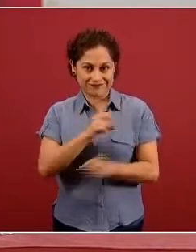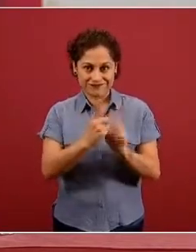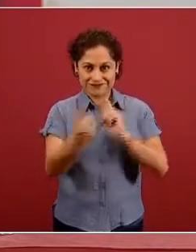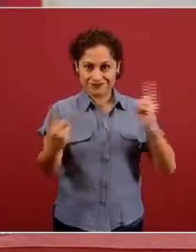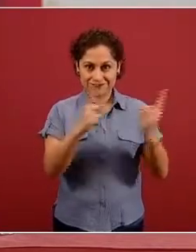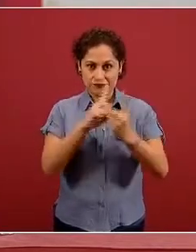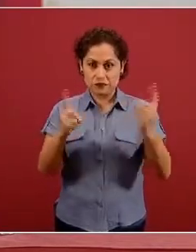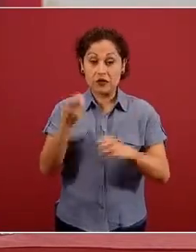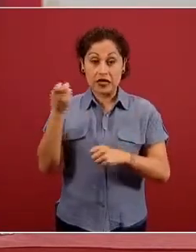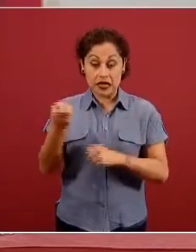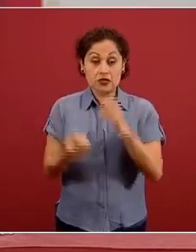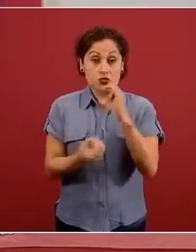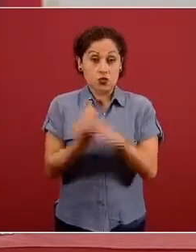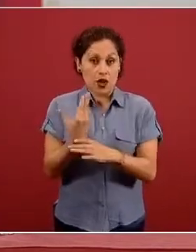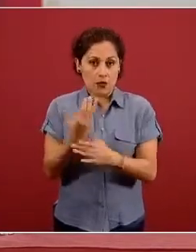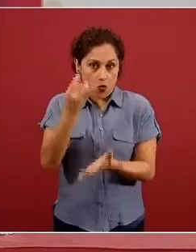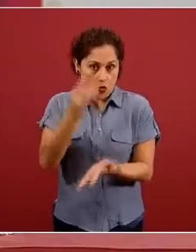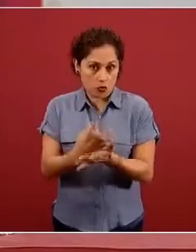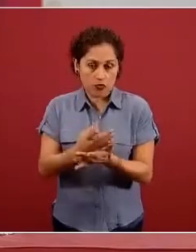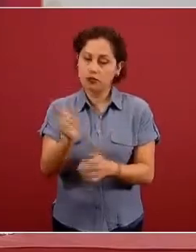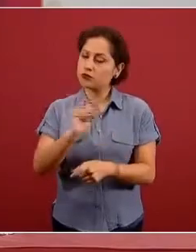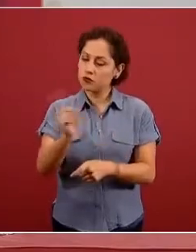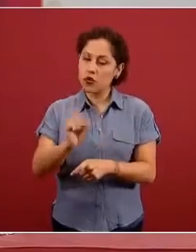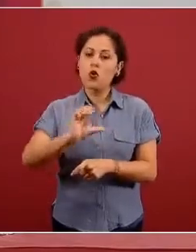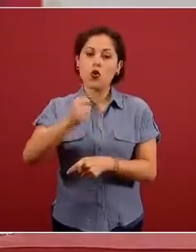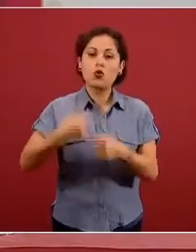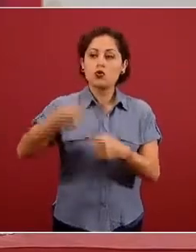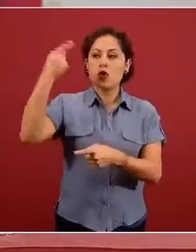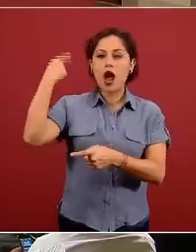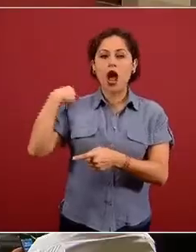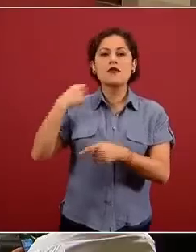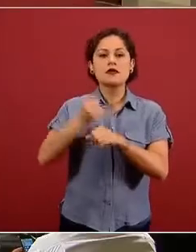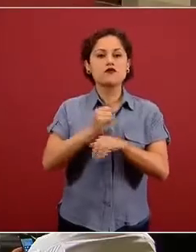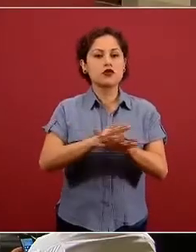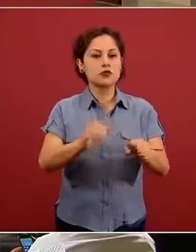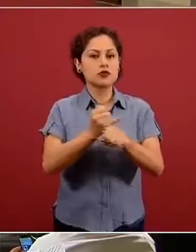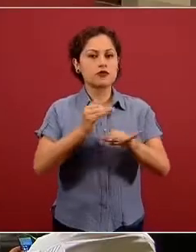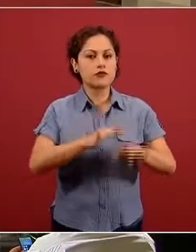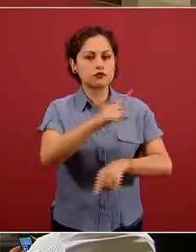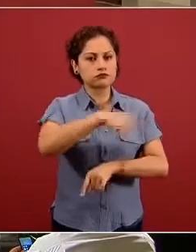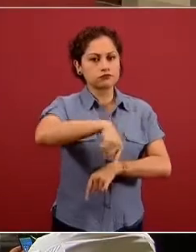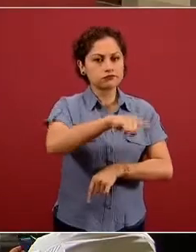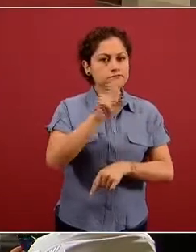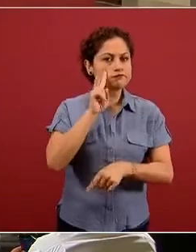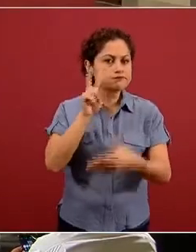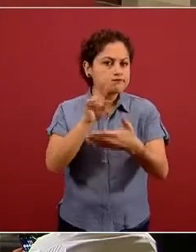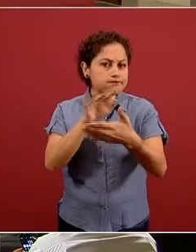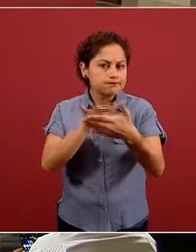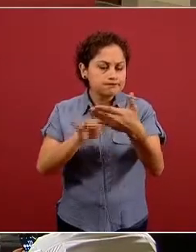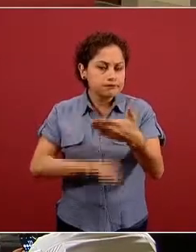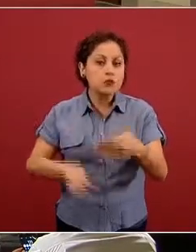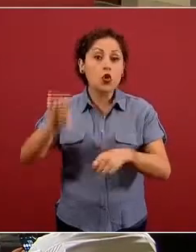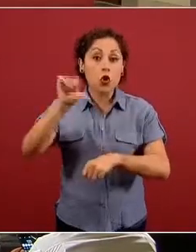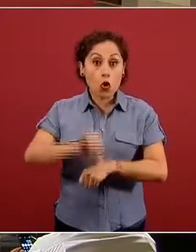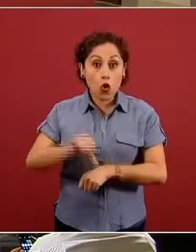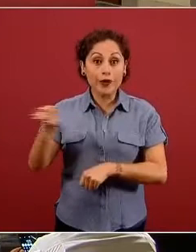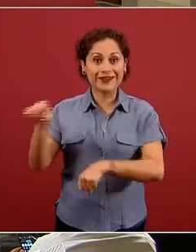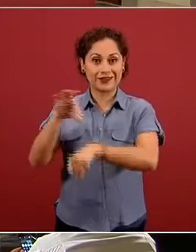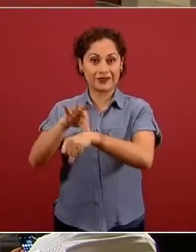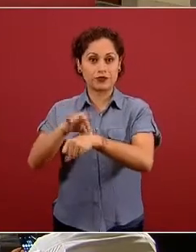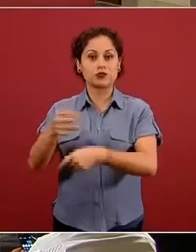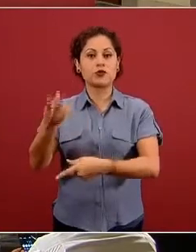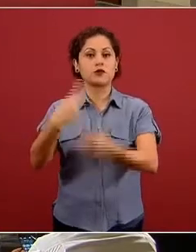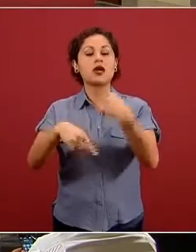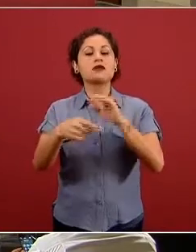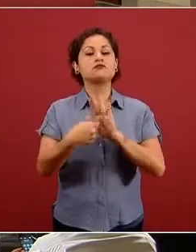amplio que está desde hace varias semanas. Entonces hoy va a recapitular el doctor Cortés sobre lo que está disponible para uso